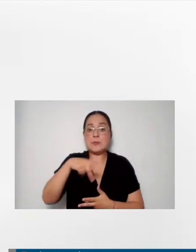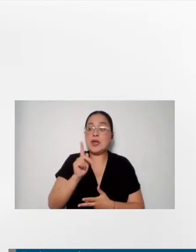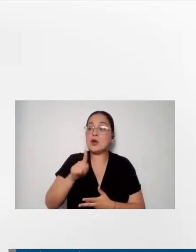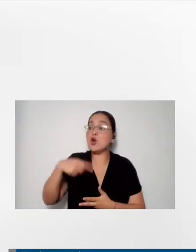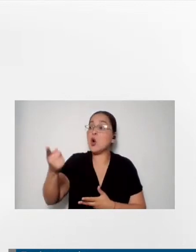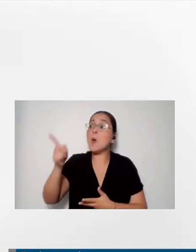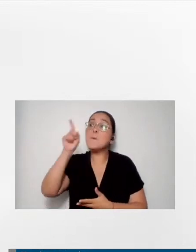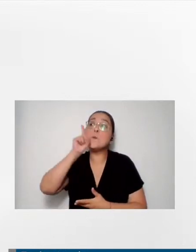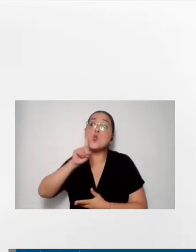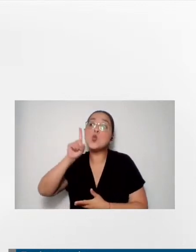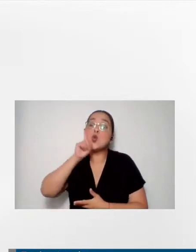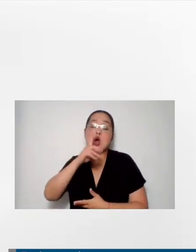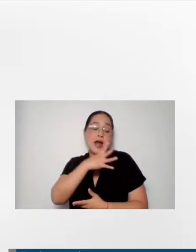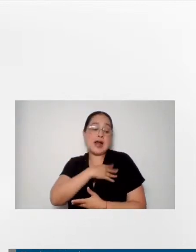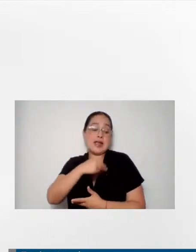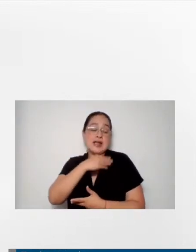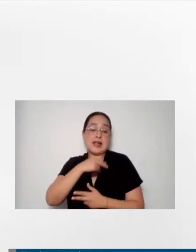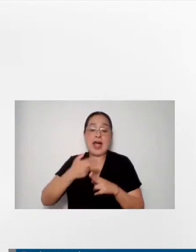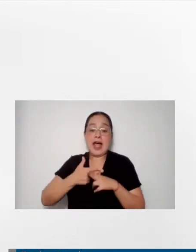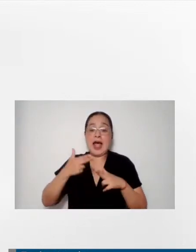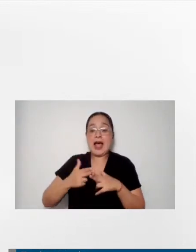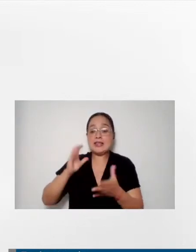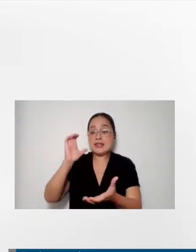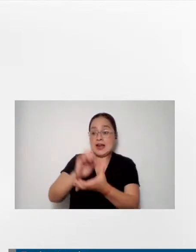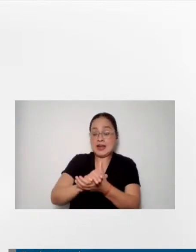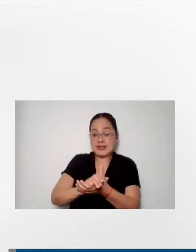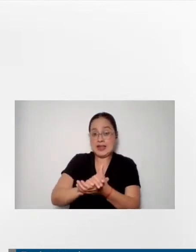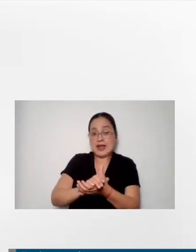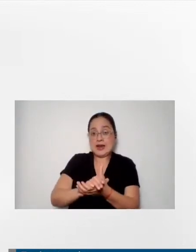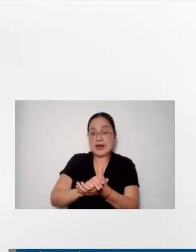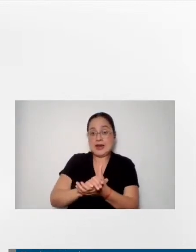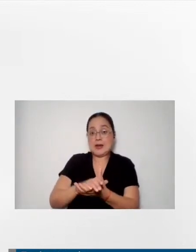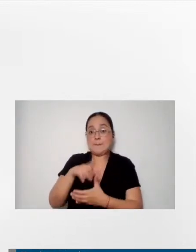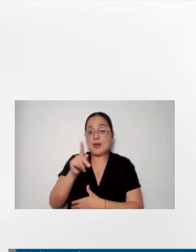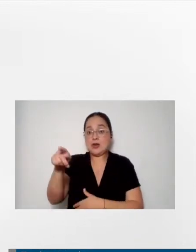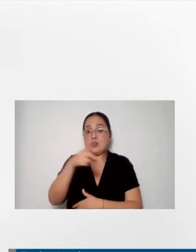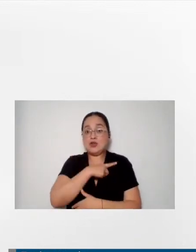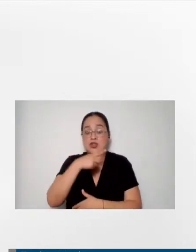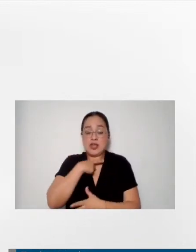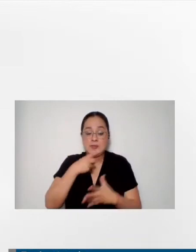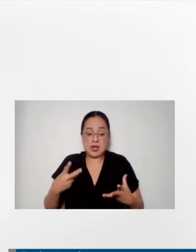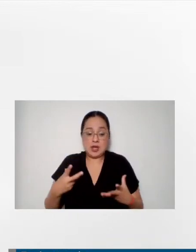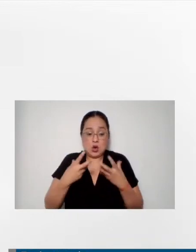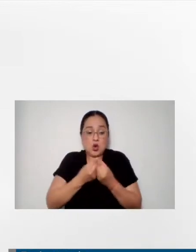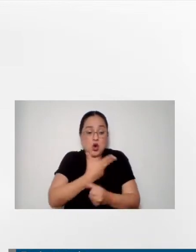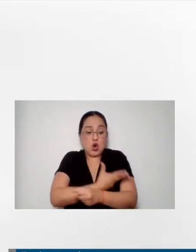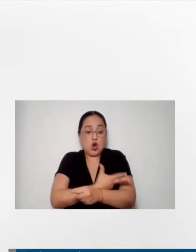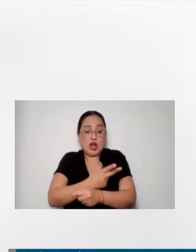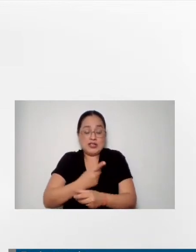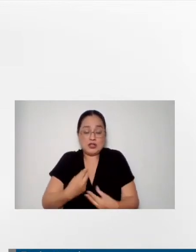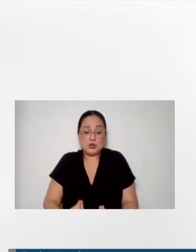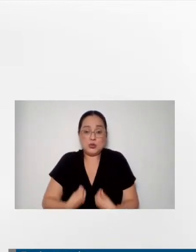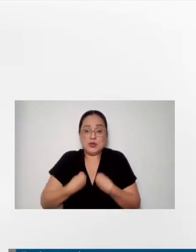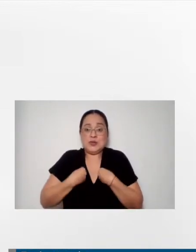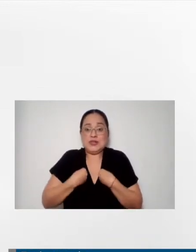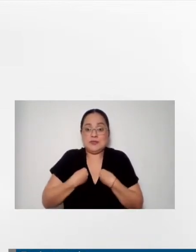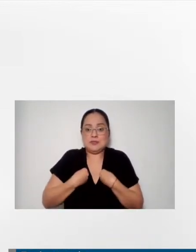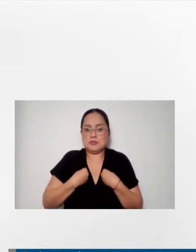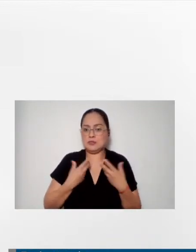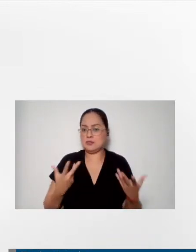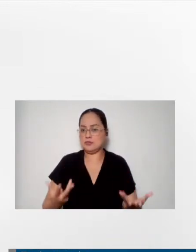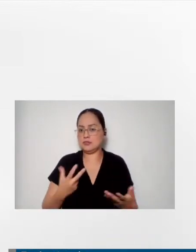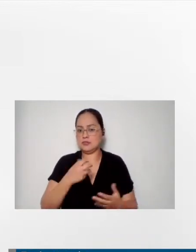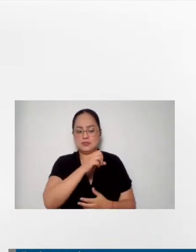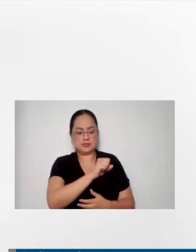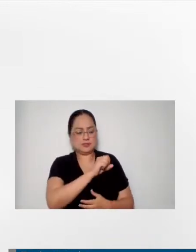mujeres, hasta que contraigan matrimonio, siempre que vivan honestamente, ¿no? Entonces, la Corte declara